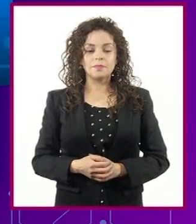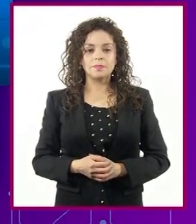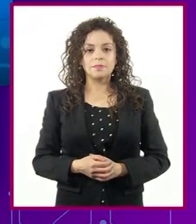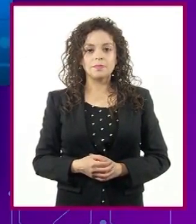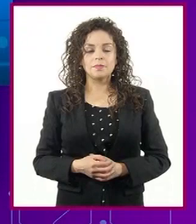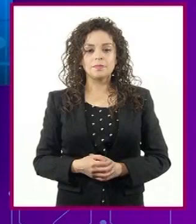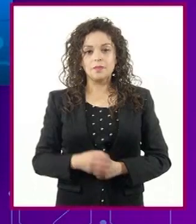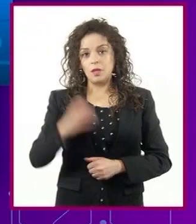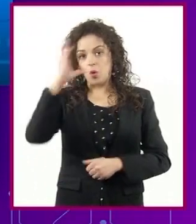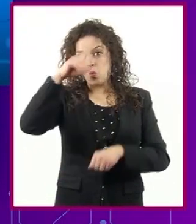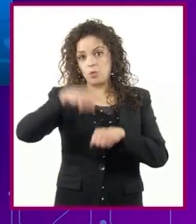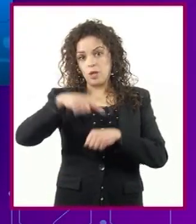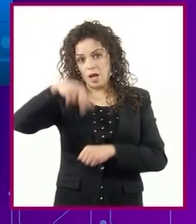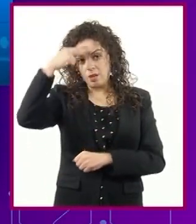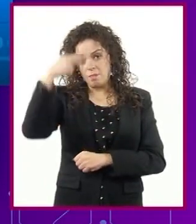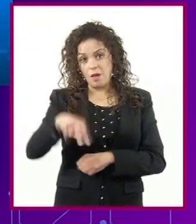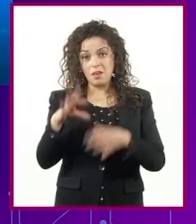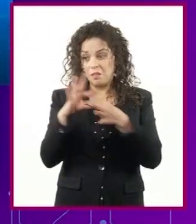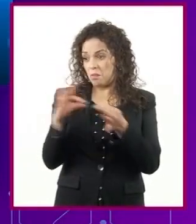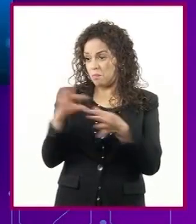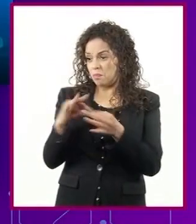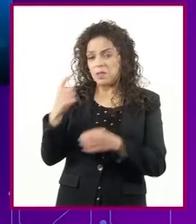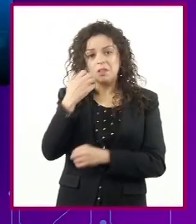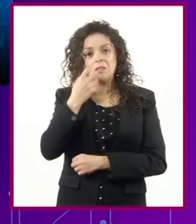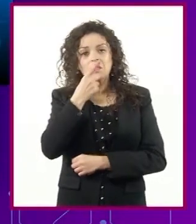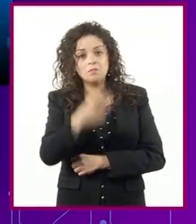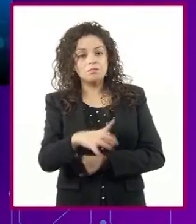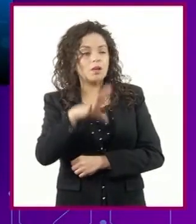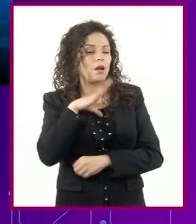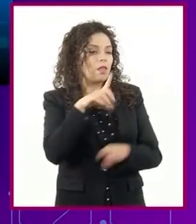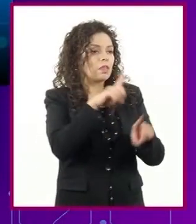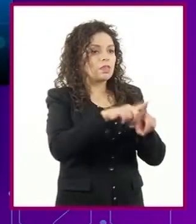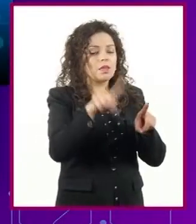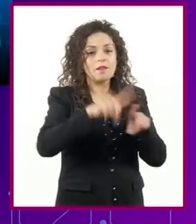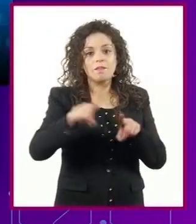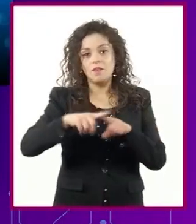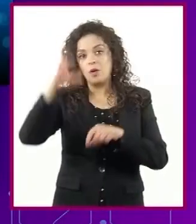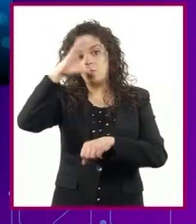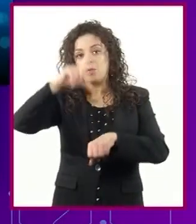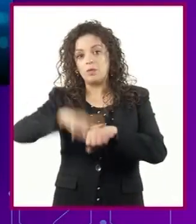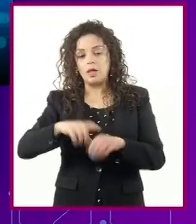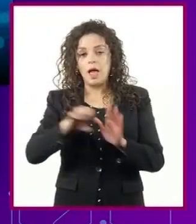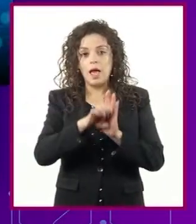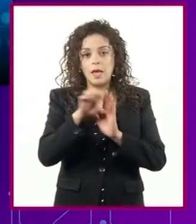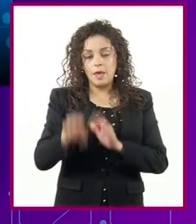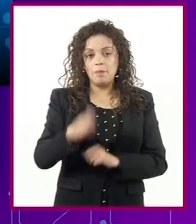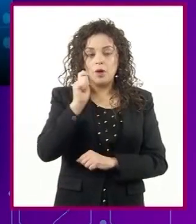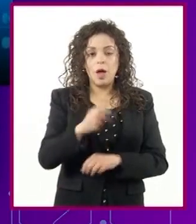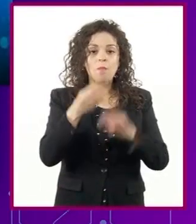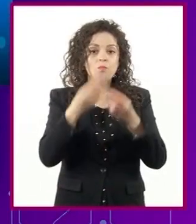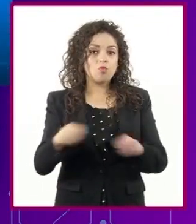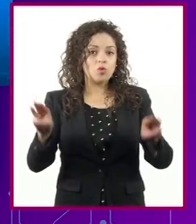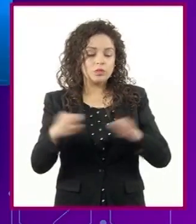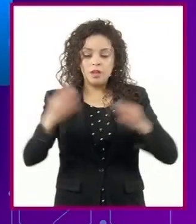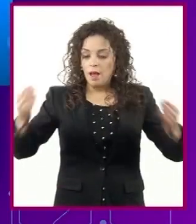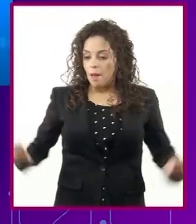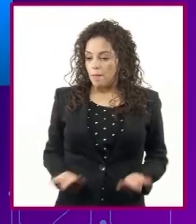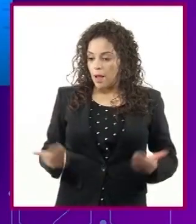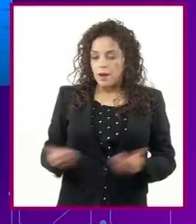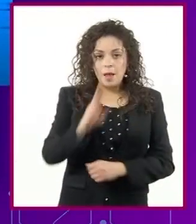Hablar de cultura en México es hablar de una diversidad de manifestaciones culturales como música, danza,